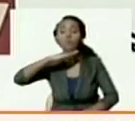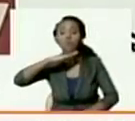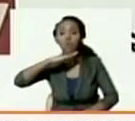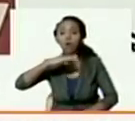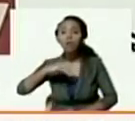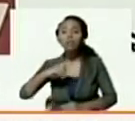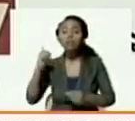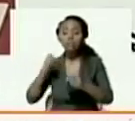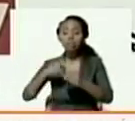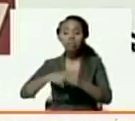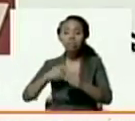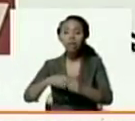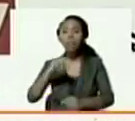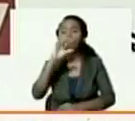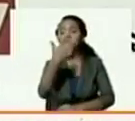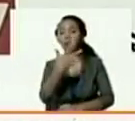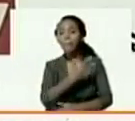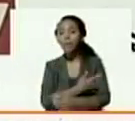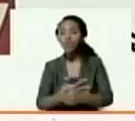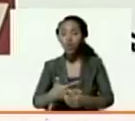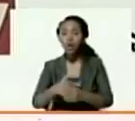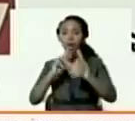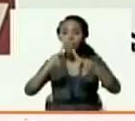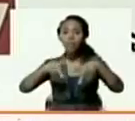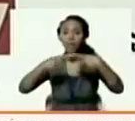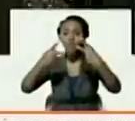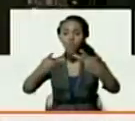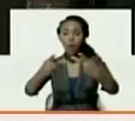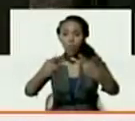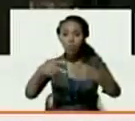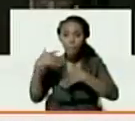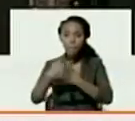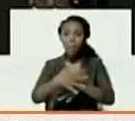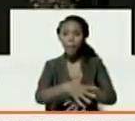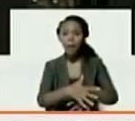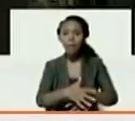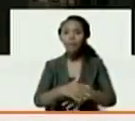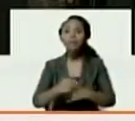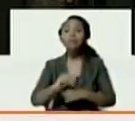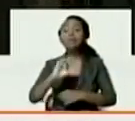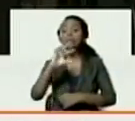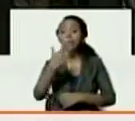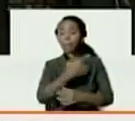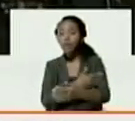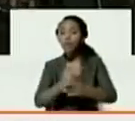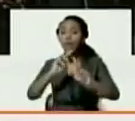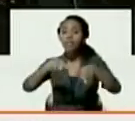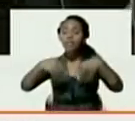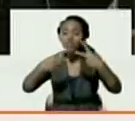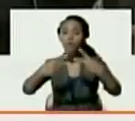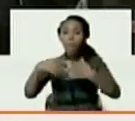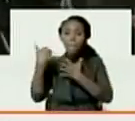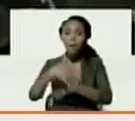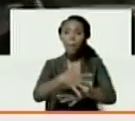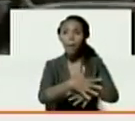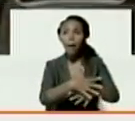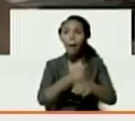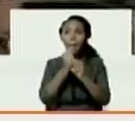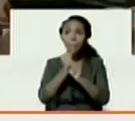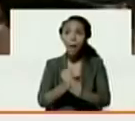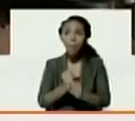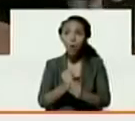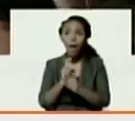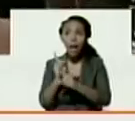a carnetizar, 3 millones de nuevos militantes. 3 millones de nuevos militantes. Esperamos que sea el cierre de